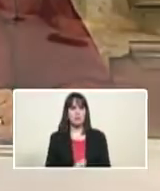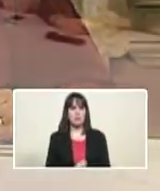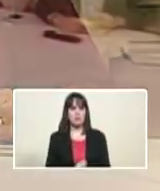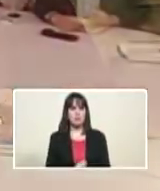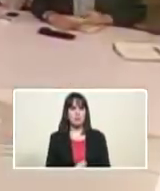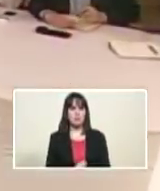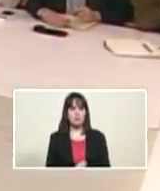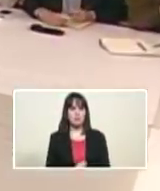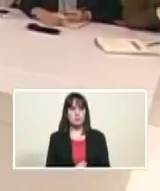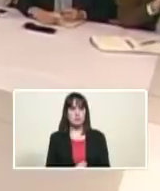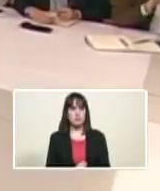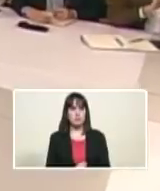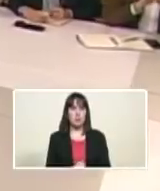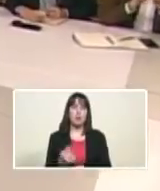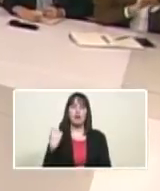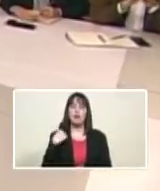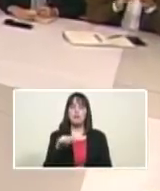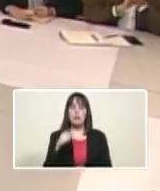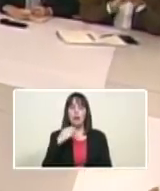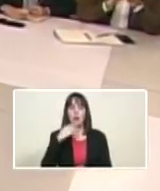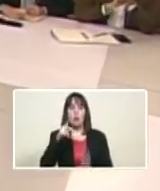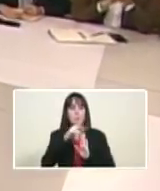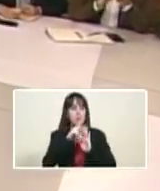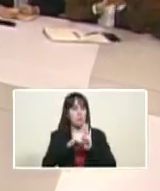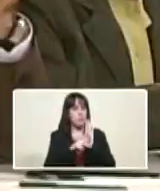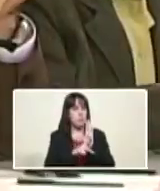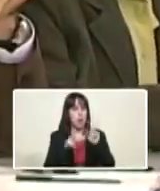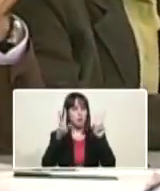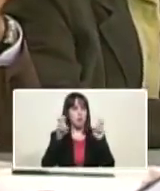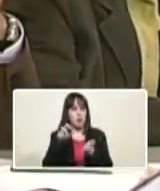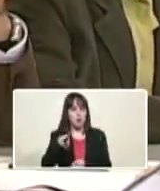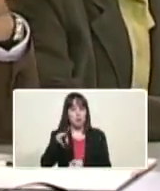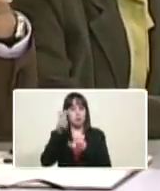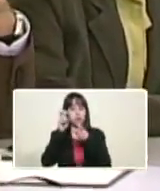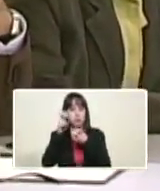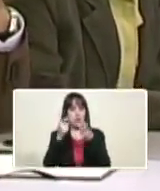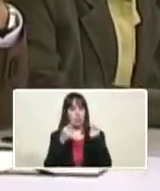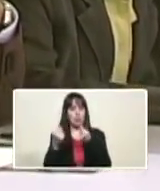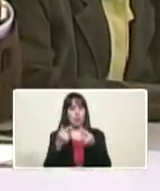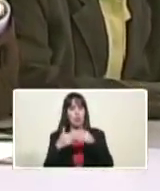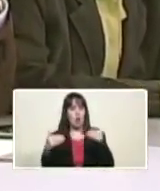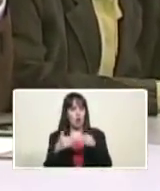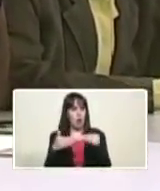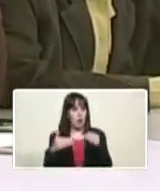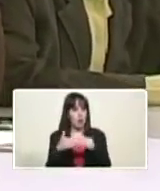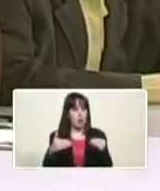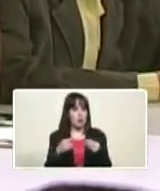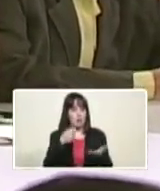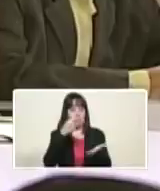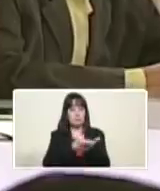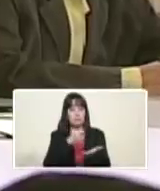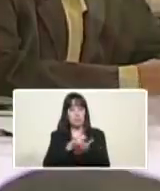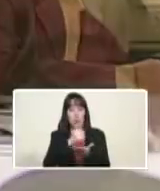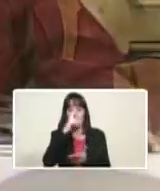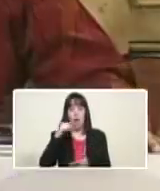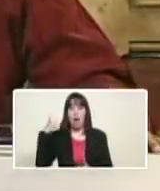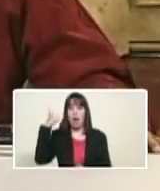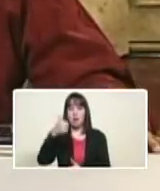tengo el plan del ingreso ordinario y extraordinario para garantizar todo el año